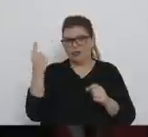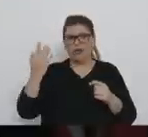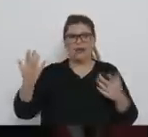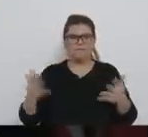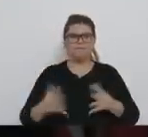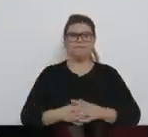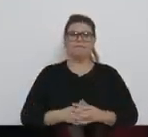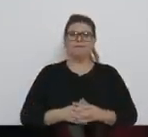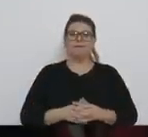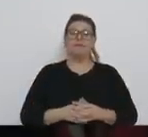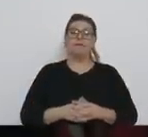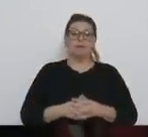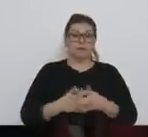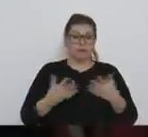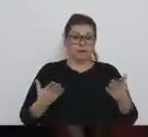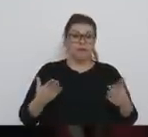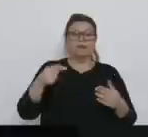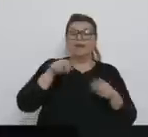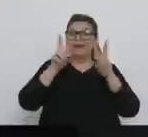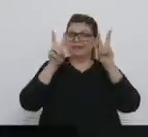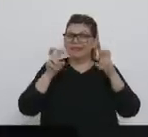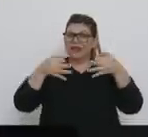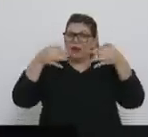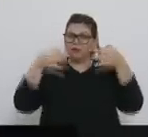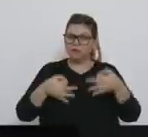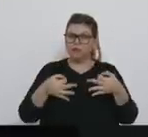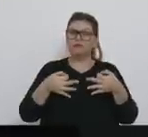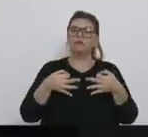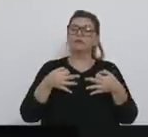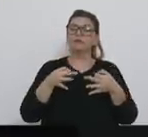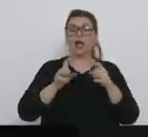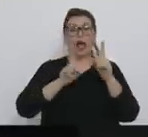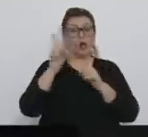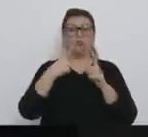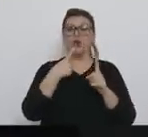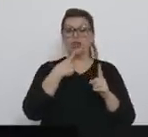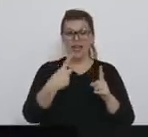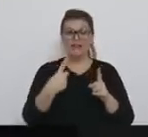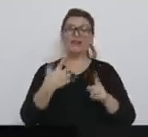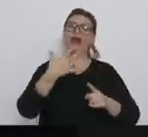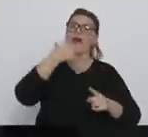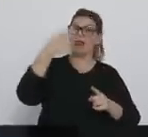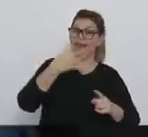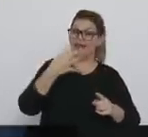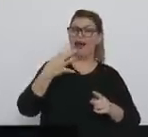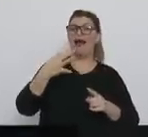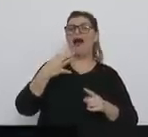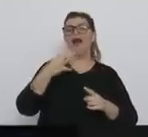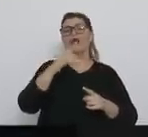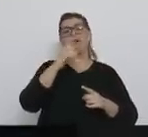vamos a la cuestión de fondo algunos me pueden decir que en realidad la presencia del presidente de la